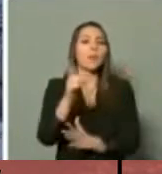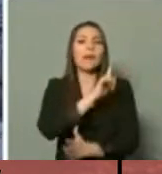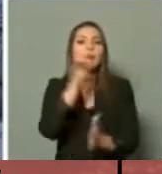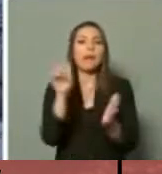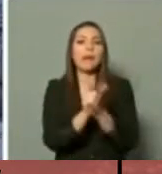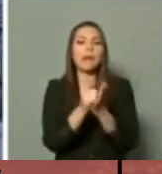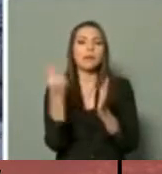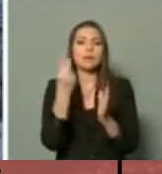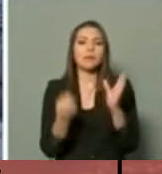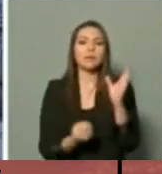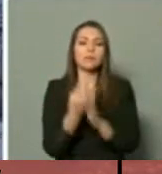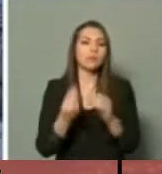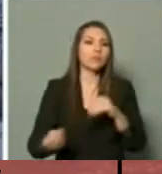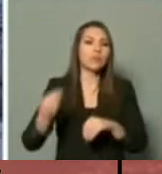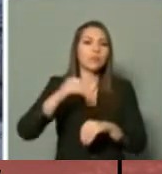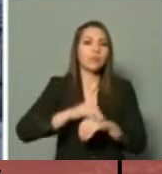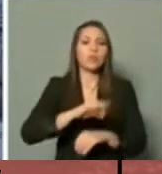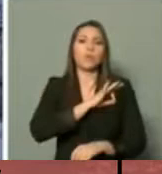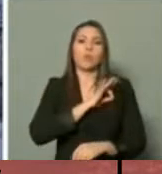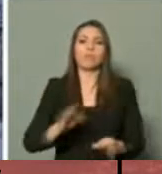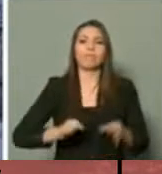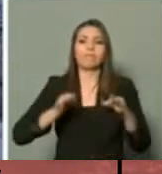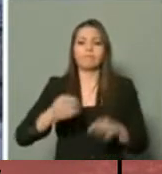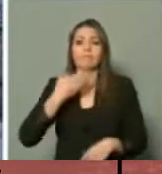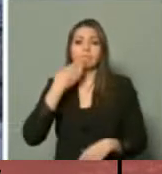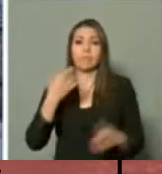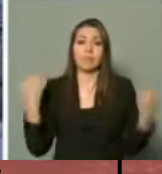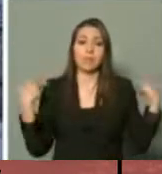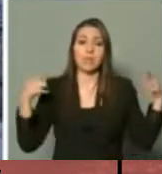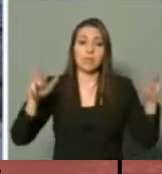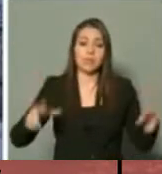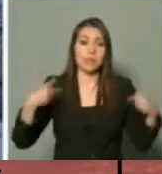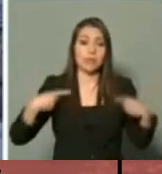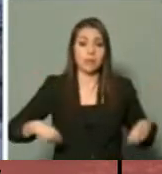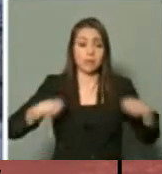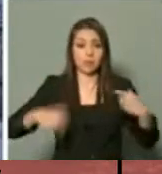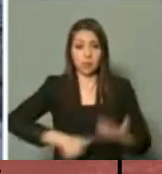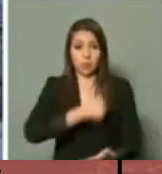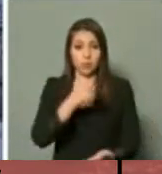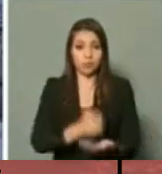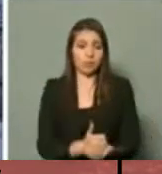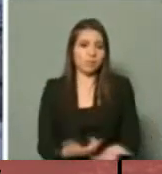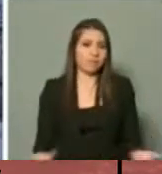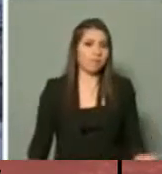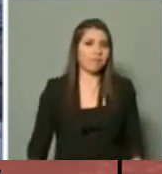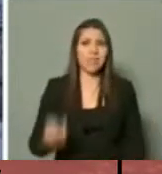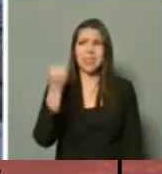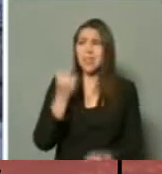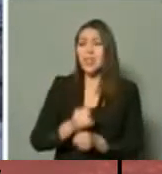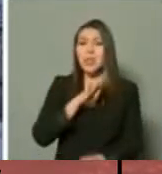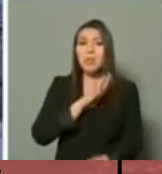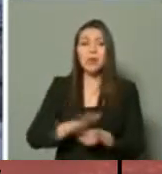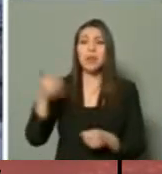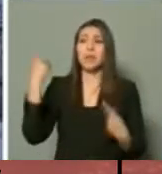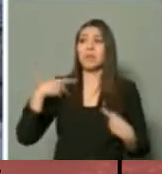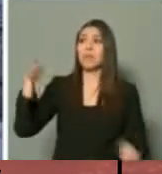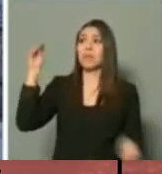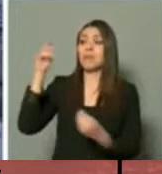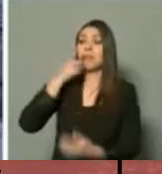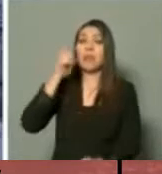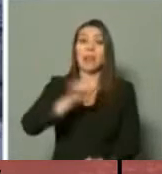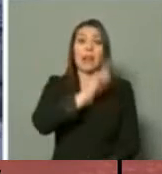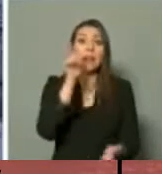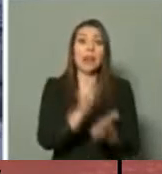ya de representar de manera digna a nuestros ciudadanos. Es imposible que nos aleguen que la ley de Mancera